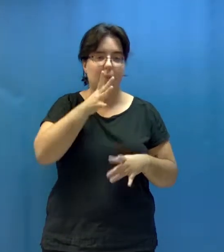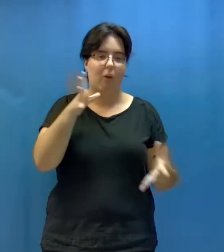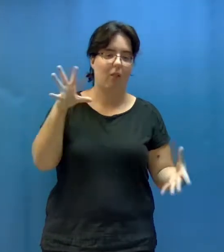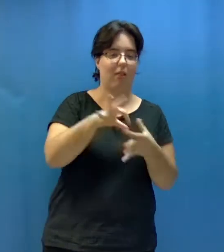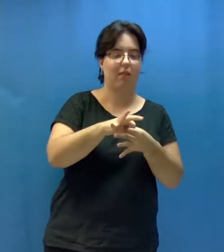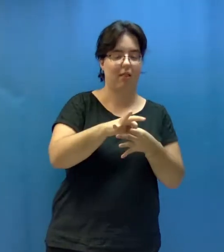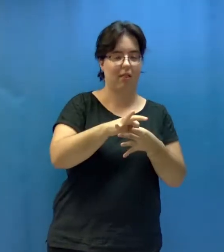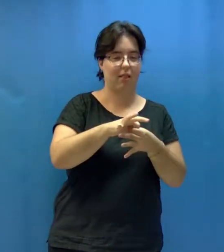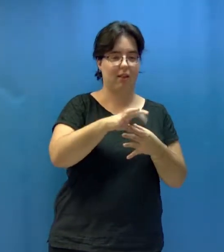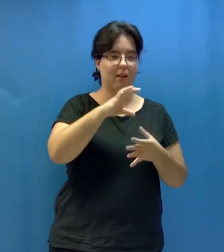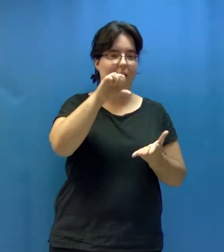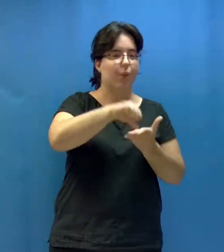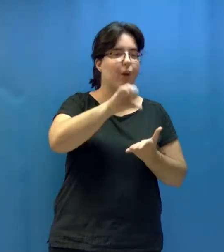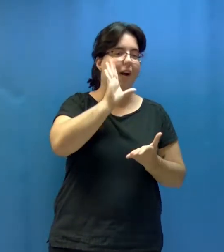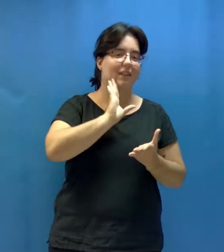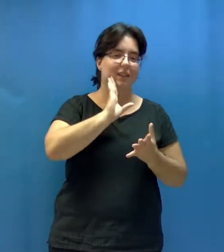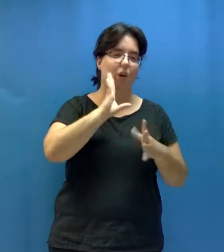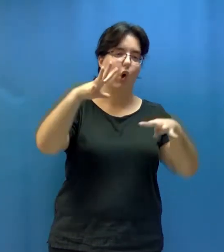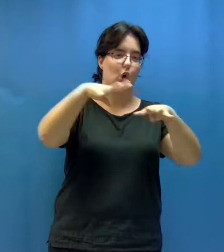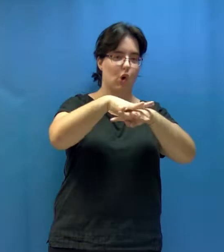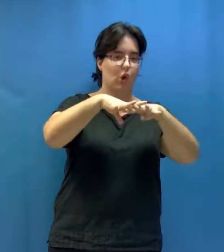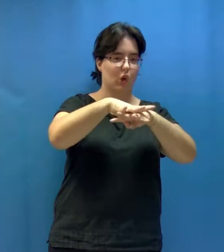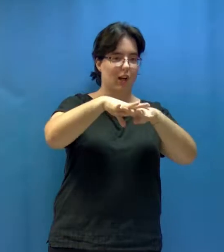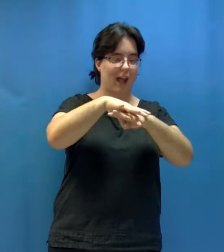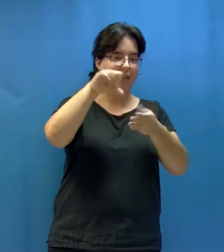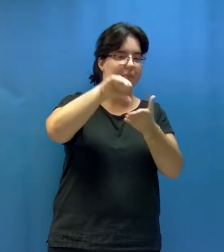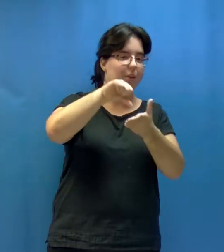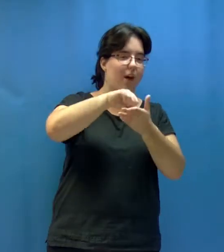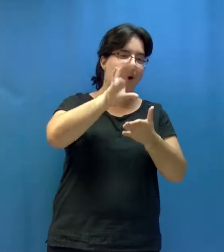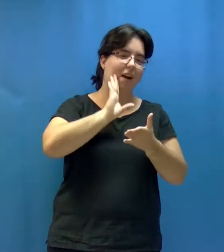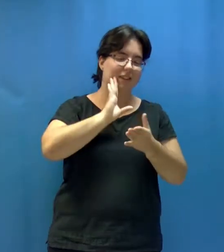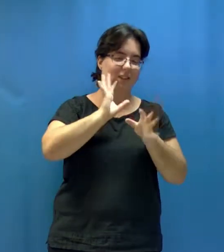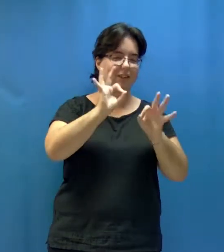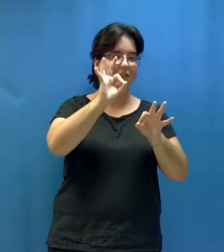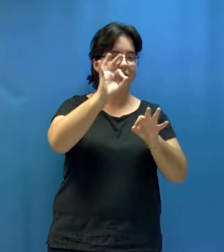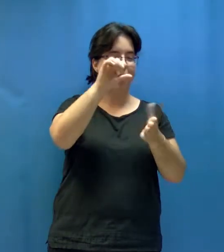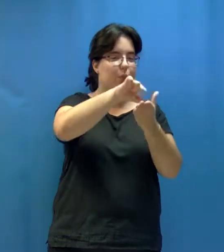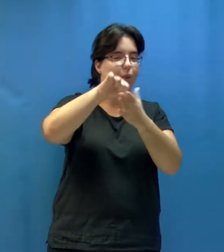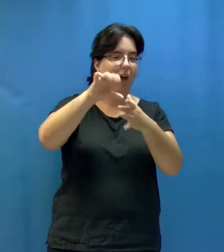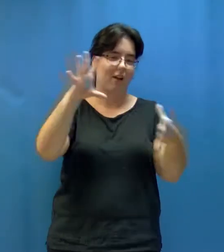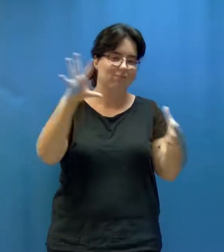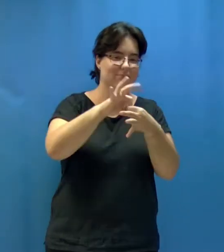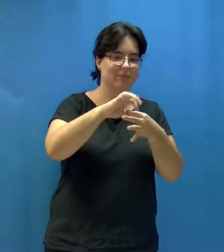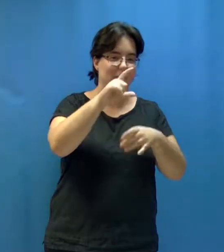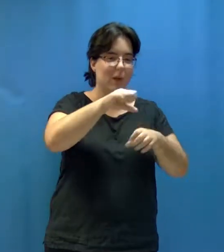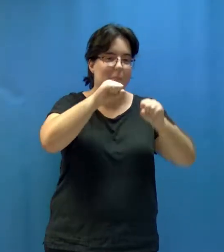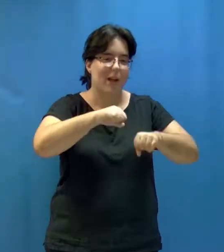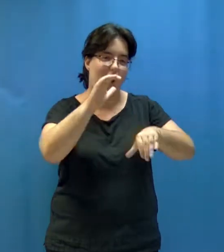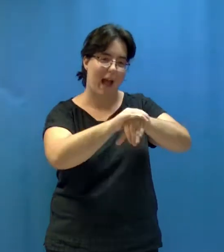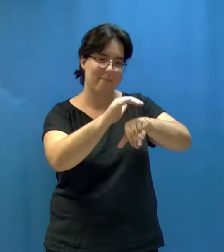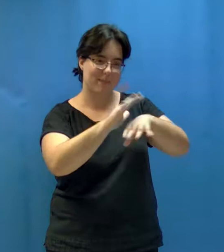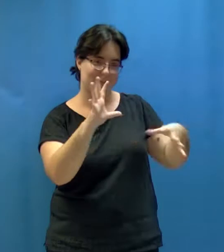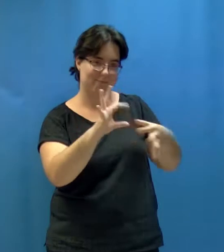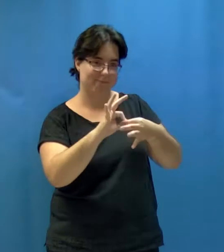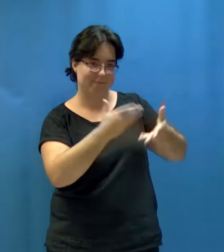Red Mundial de Ciudades y Comunidades Amigables con las Personas Mayores. Y además lo sabemos porque fue en noviembre del 2014,